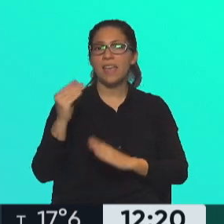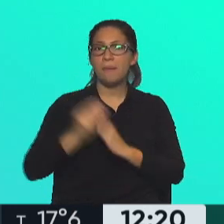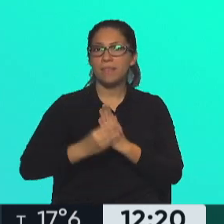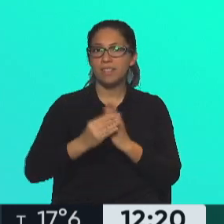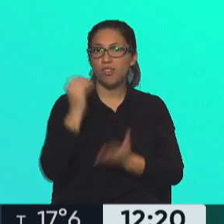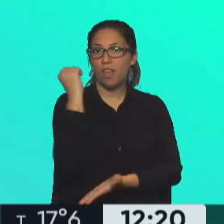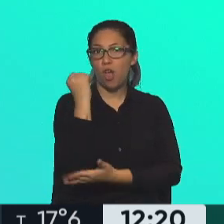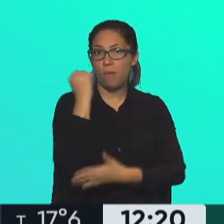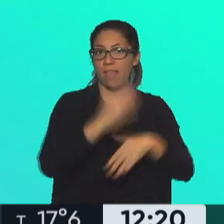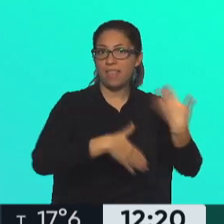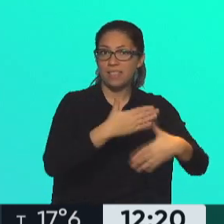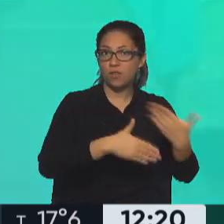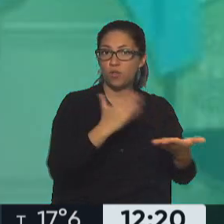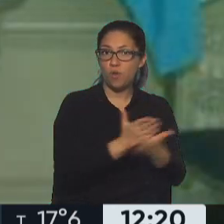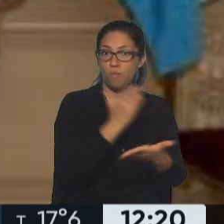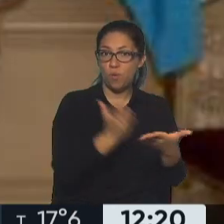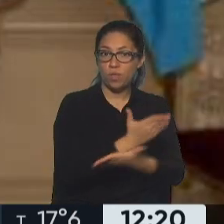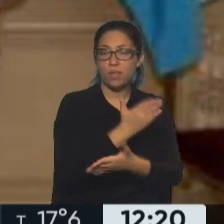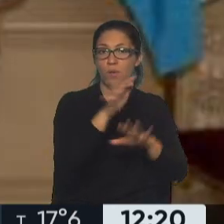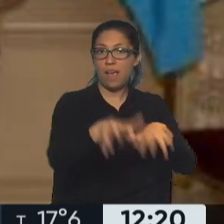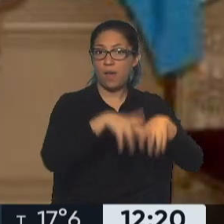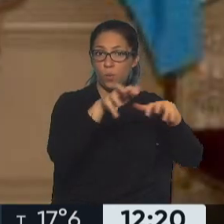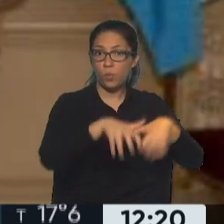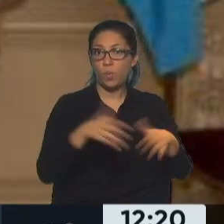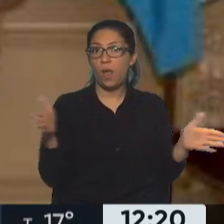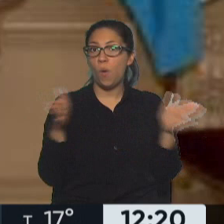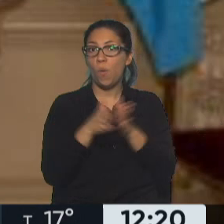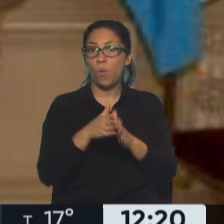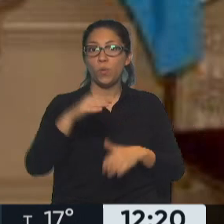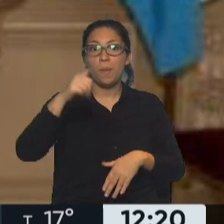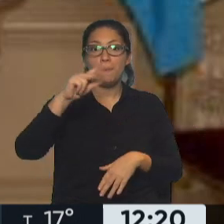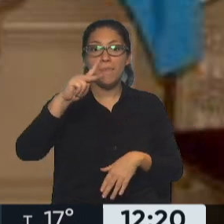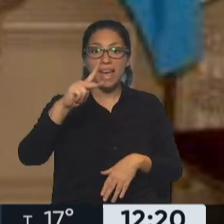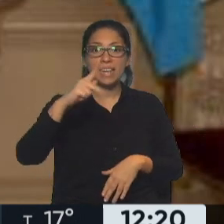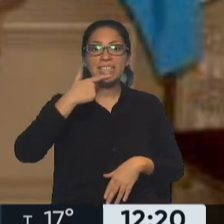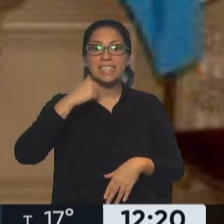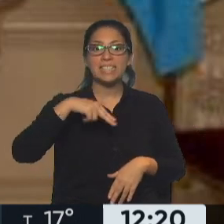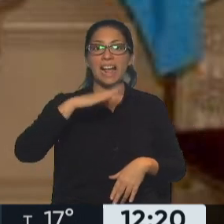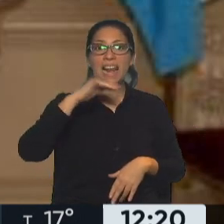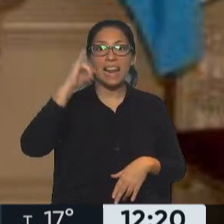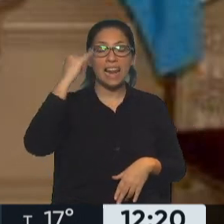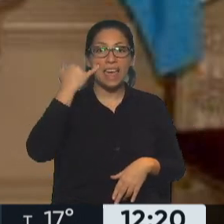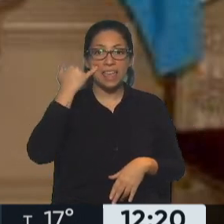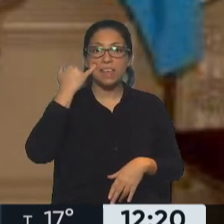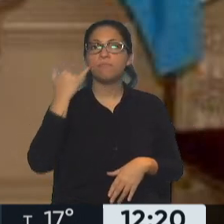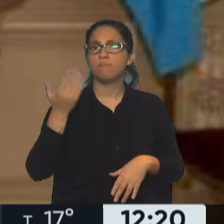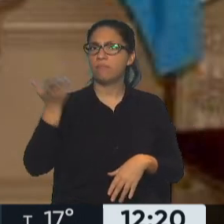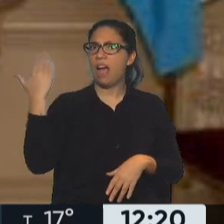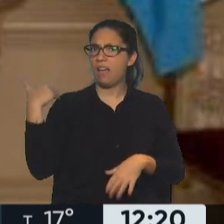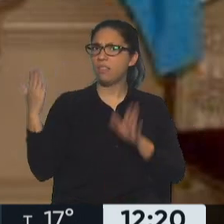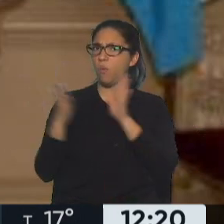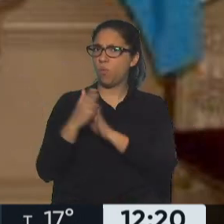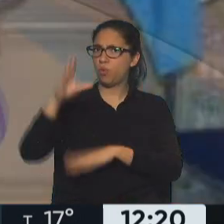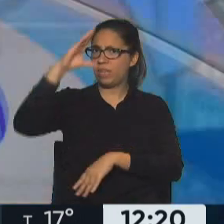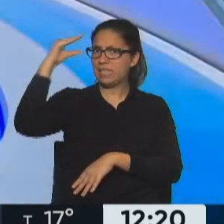de economía de desarrollo productivo y agricultura junto a mark stanley recordemos que marca style en se reunió con cristina fernández kirchner